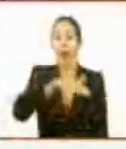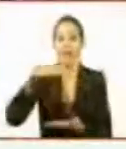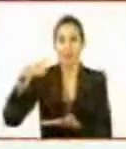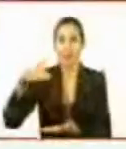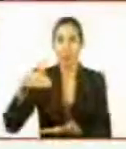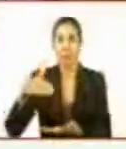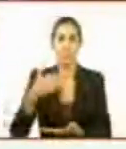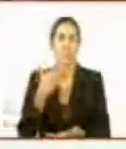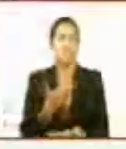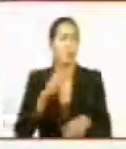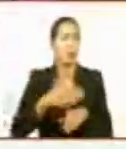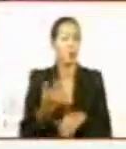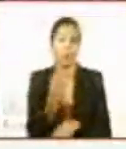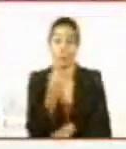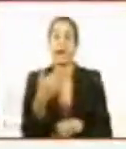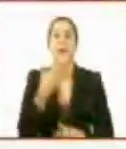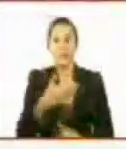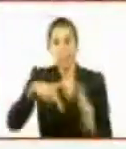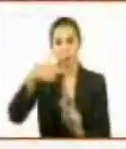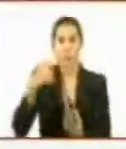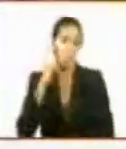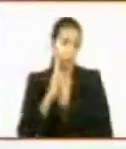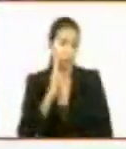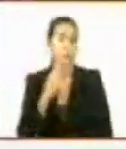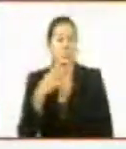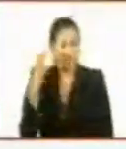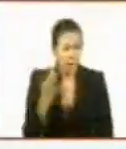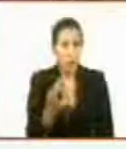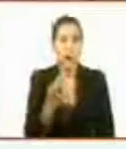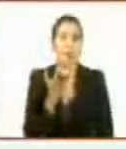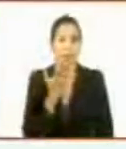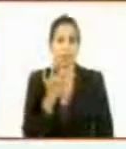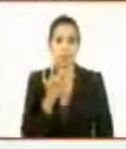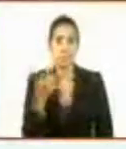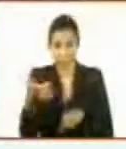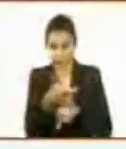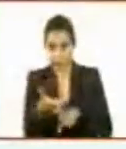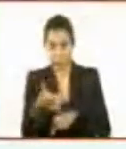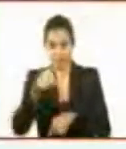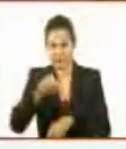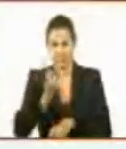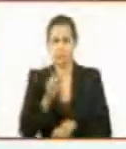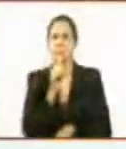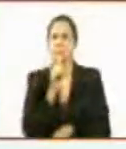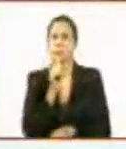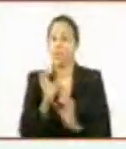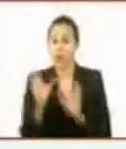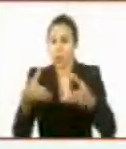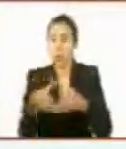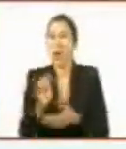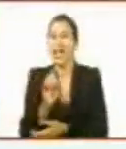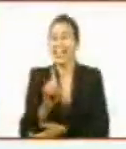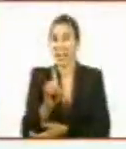varios factores, pero uno de ellos a la revolución bolivariana. Yo te aseguro que si estuvieran gobernando a Venezuela los adecos, los